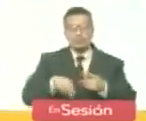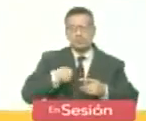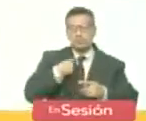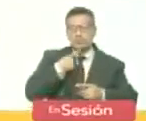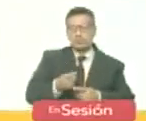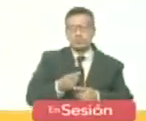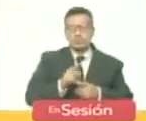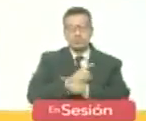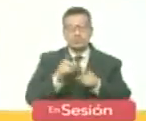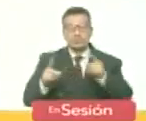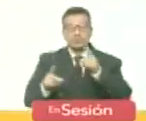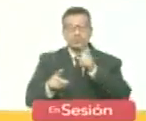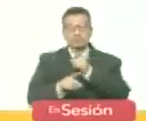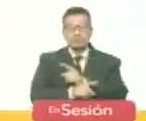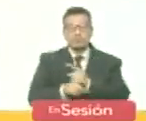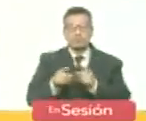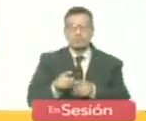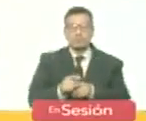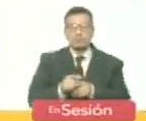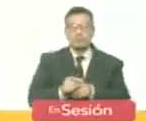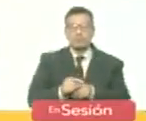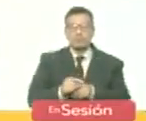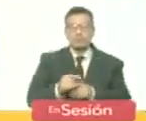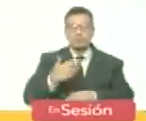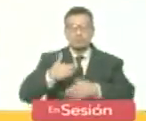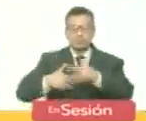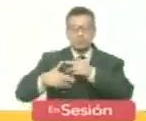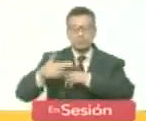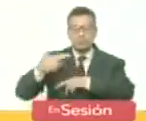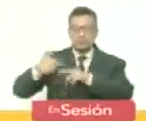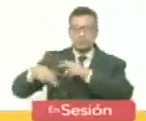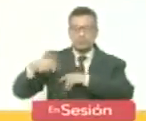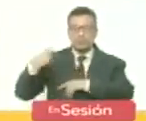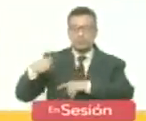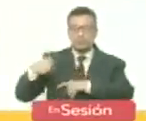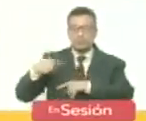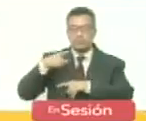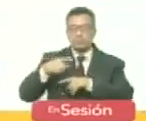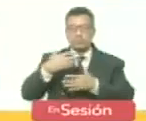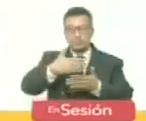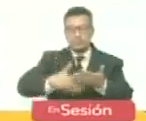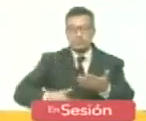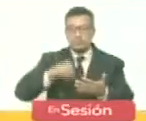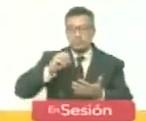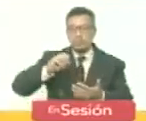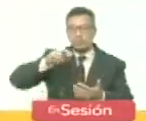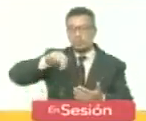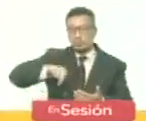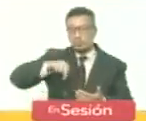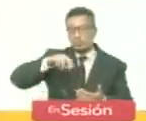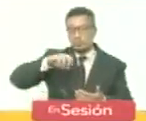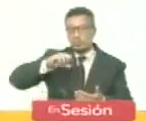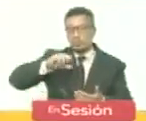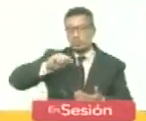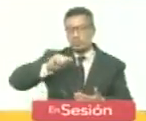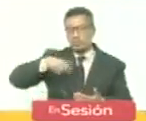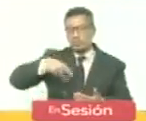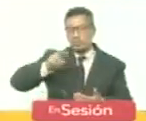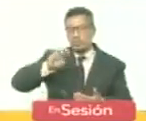no se puede sustituir por lo regresivo de este instructivo ONAPRE y los que están en la